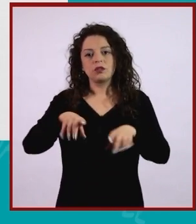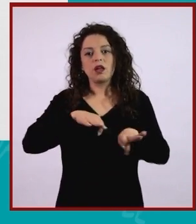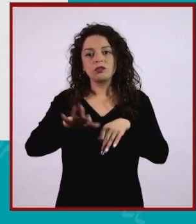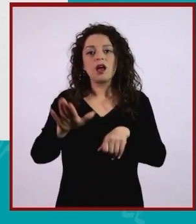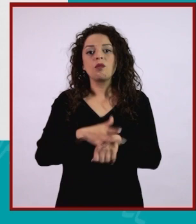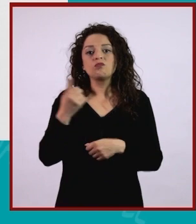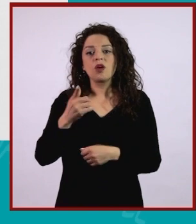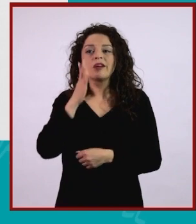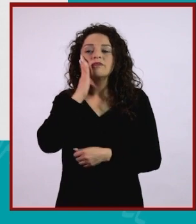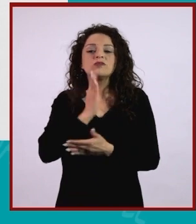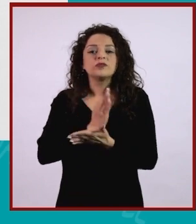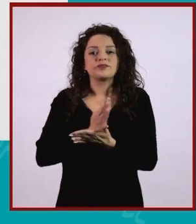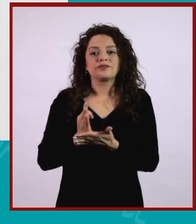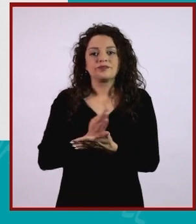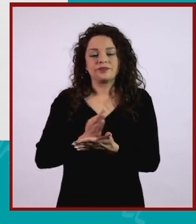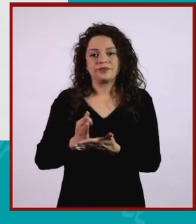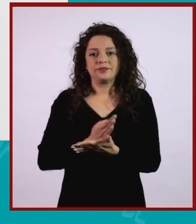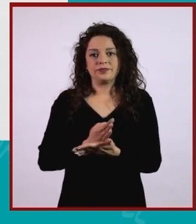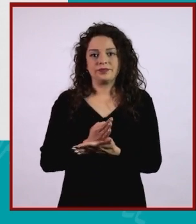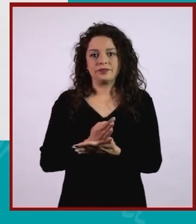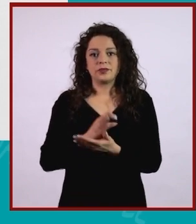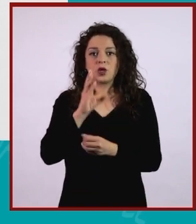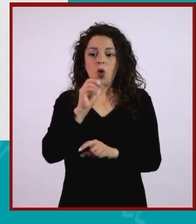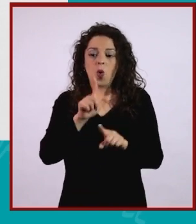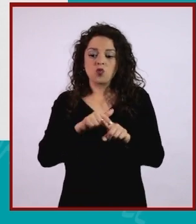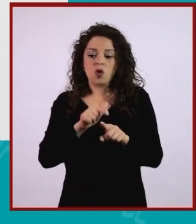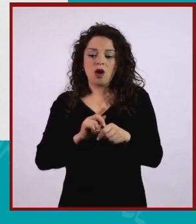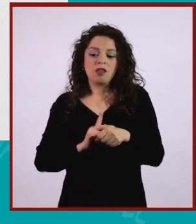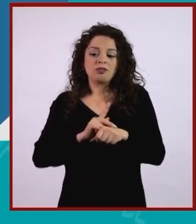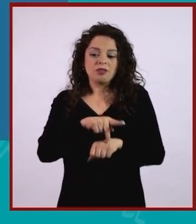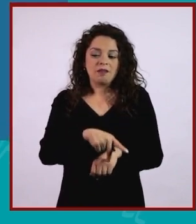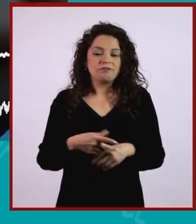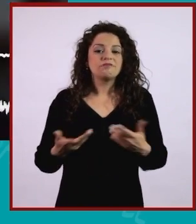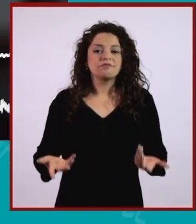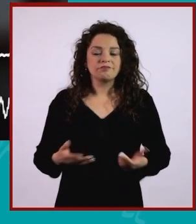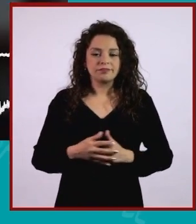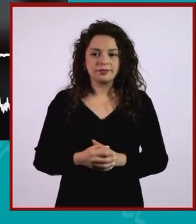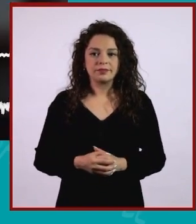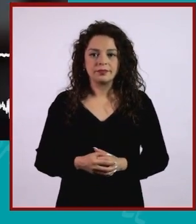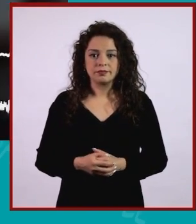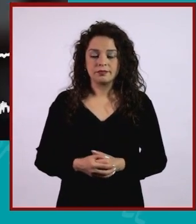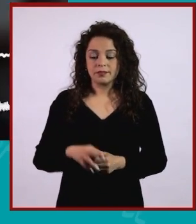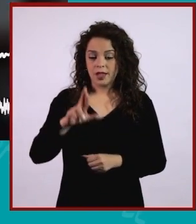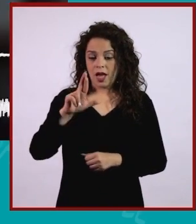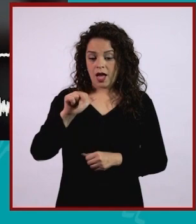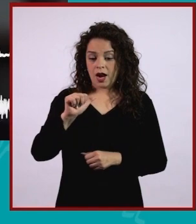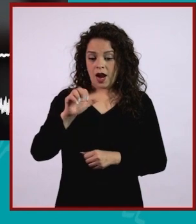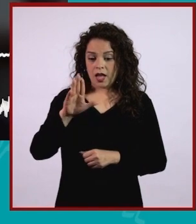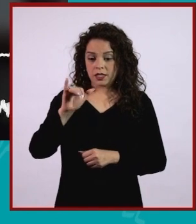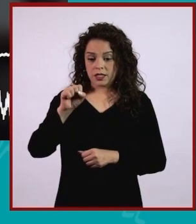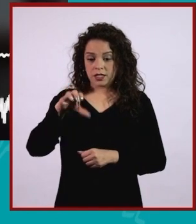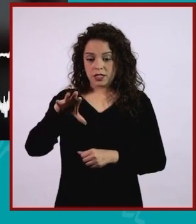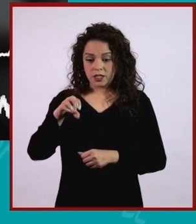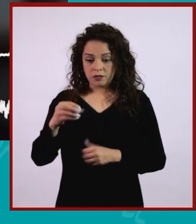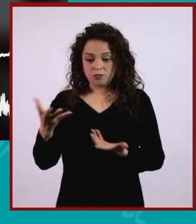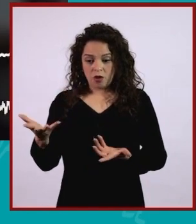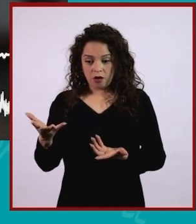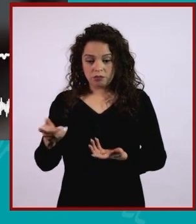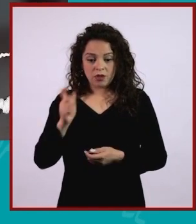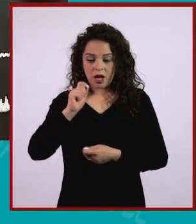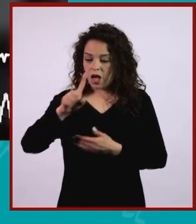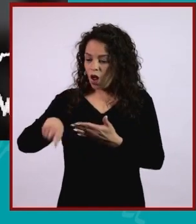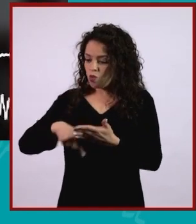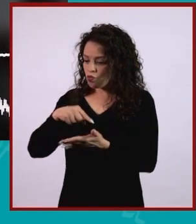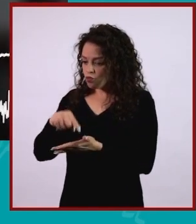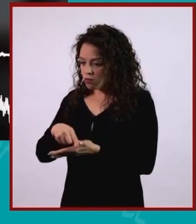o servicio debido a su color de piel. Entonces el racismo se va quedando, ¿no? Entre clichés,